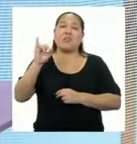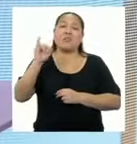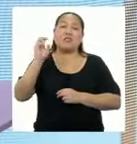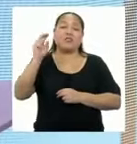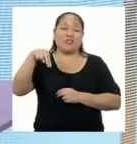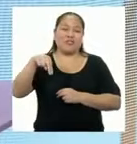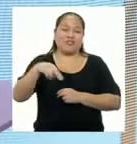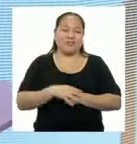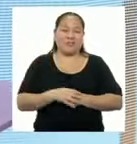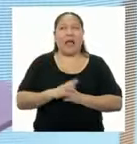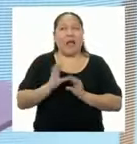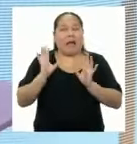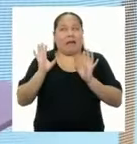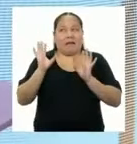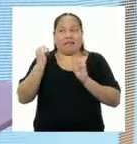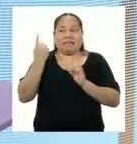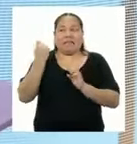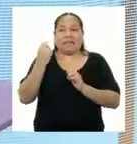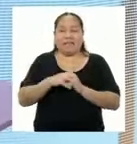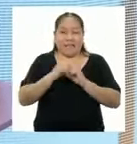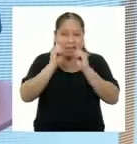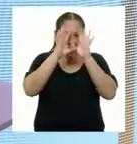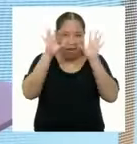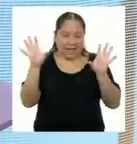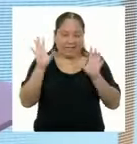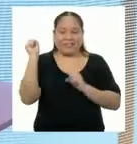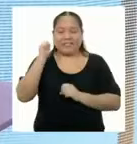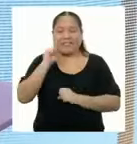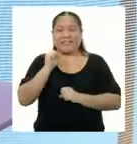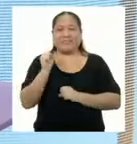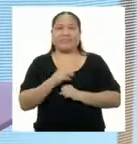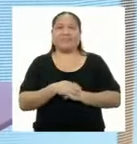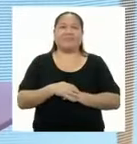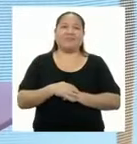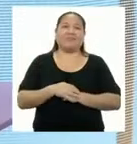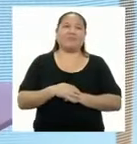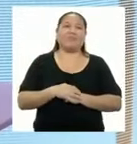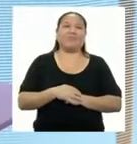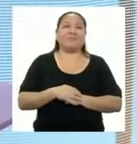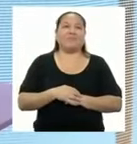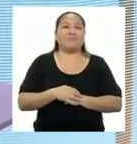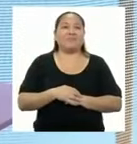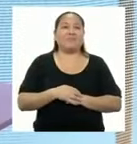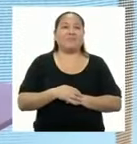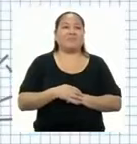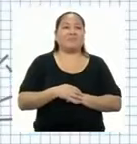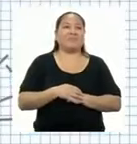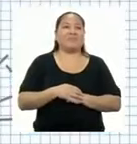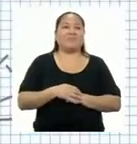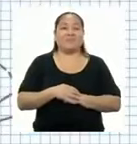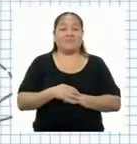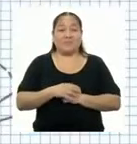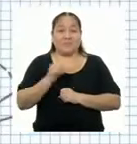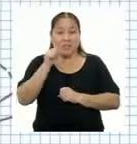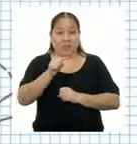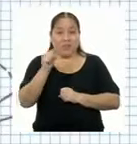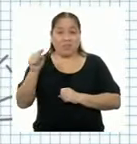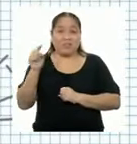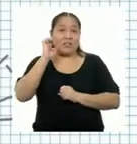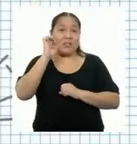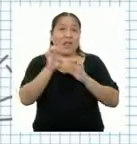entiendo. Reducción. Quedó clarísimo, profesora Gisela Milagros César González. Con estos